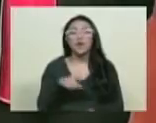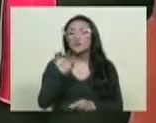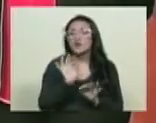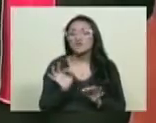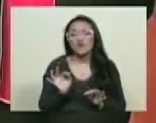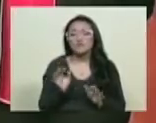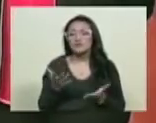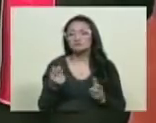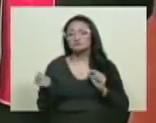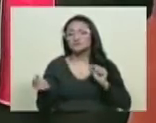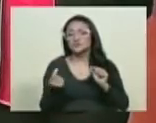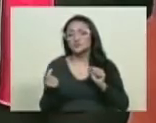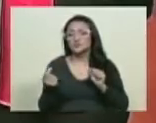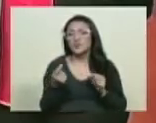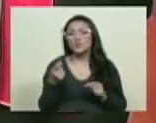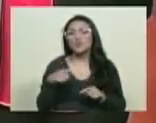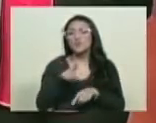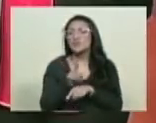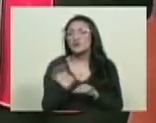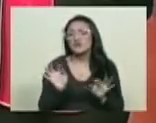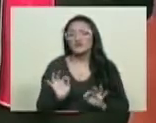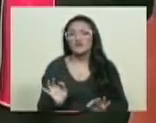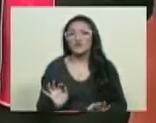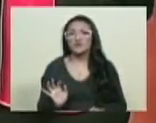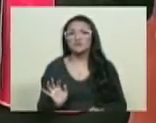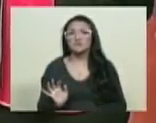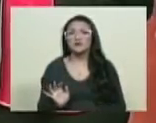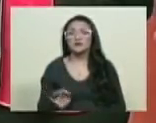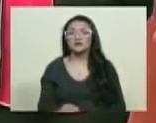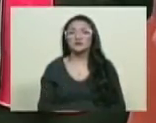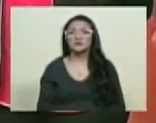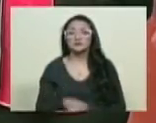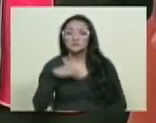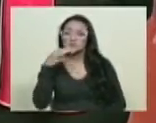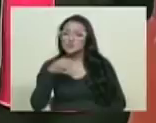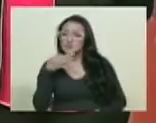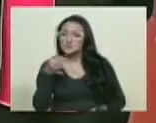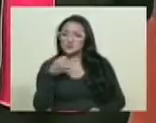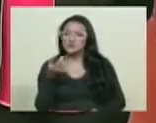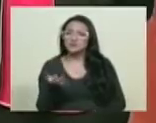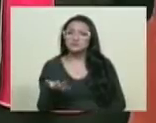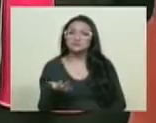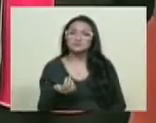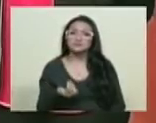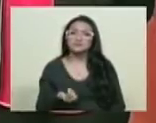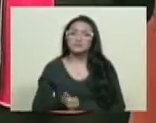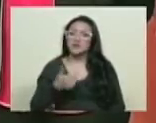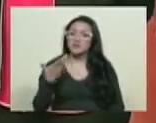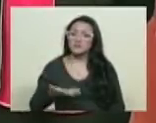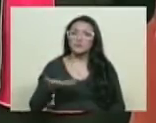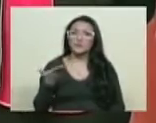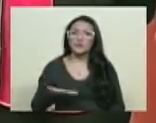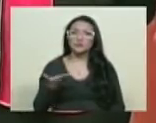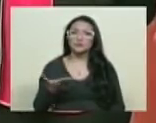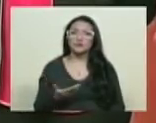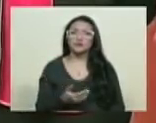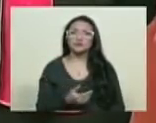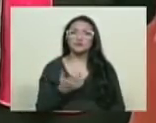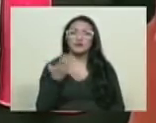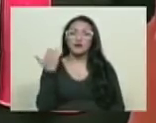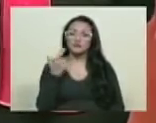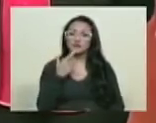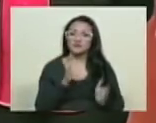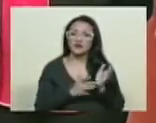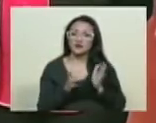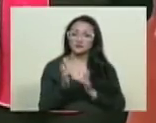el camino el diálogo la palabra es lo más grande que tenemos de 100 nuestro señor jesucristo la